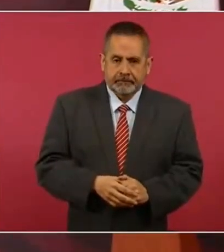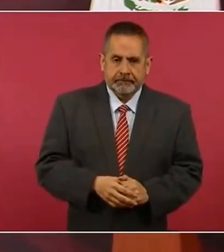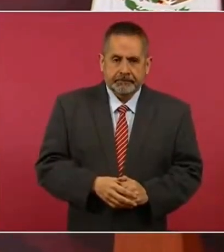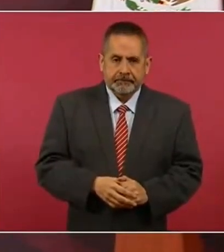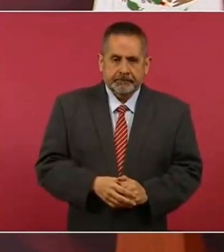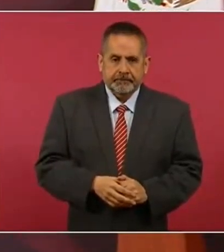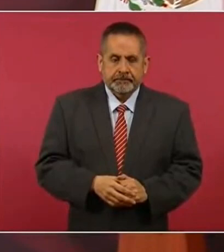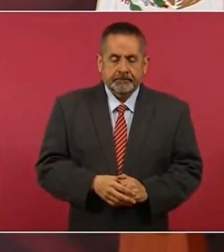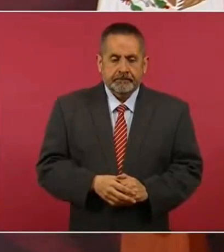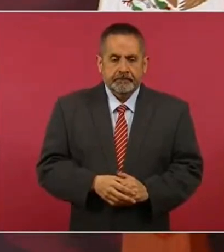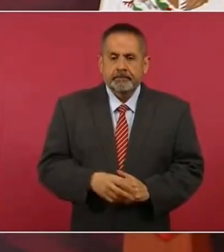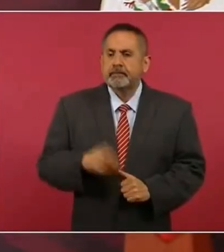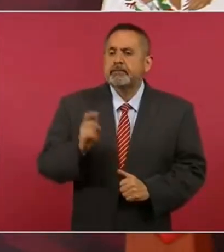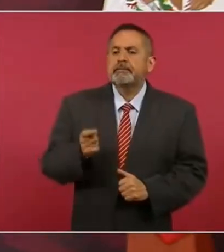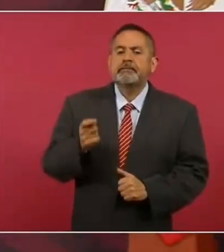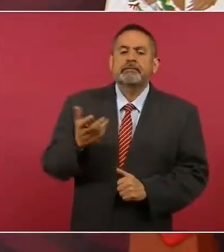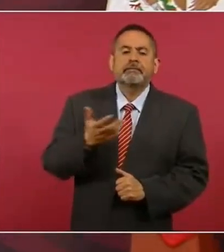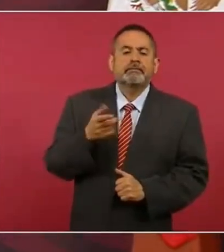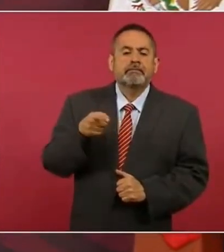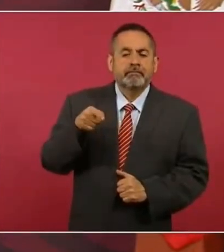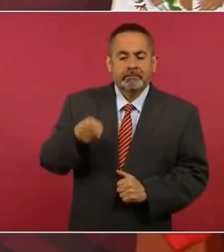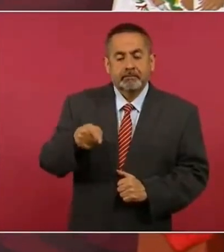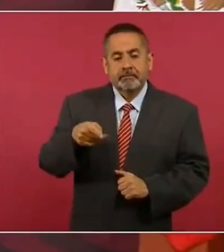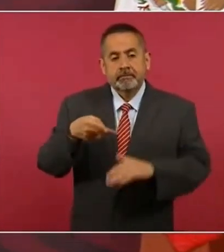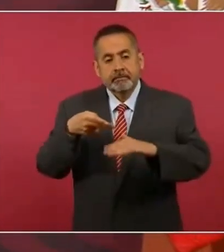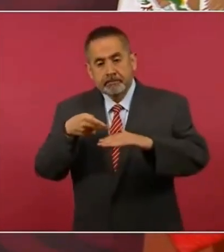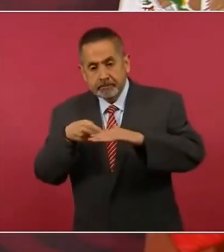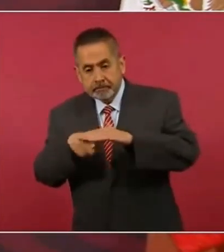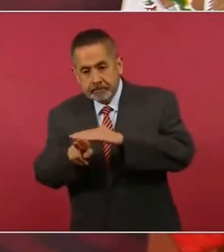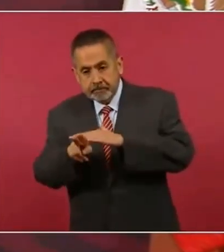está haciendo en el metro